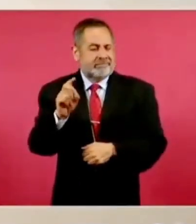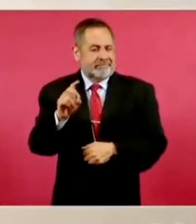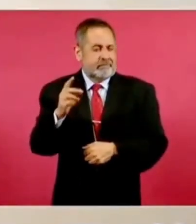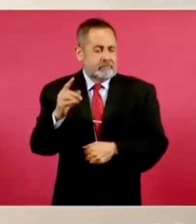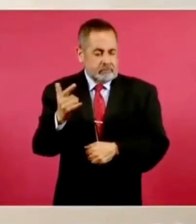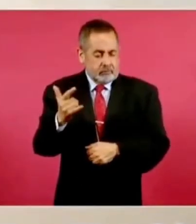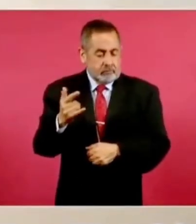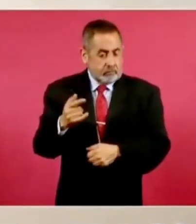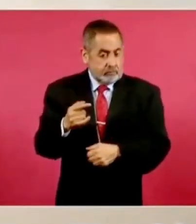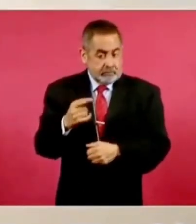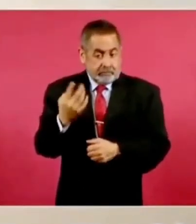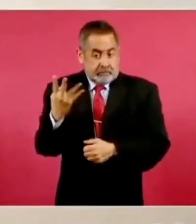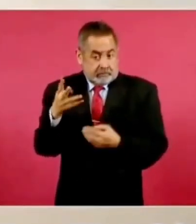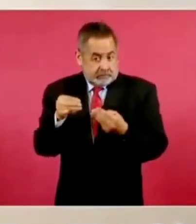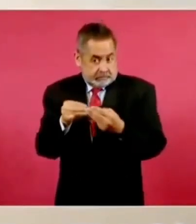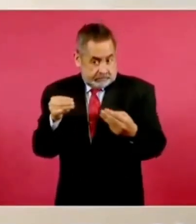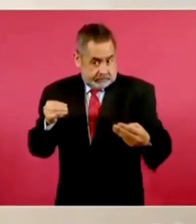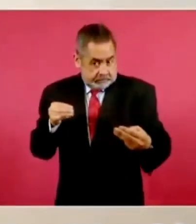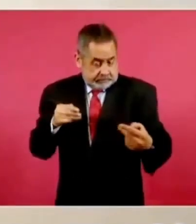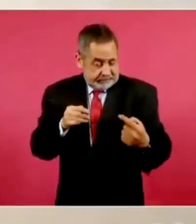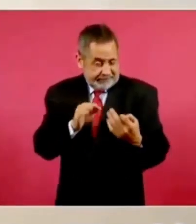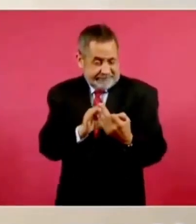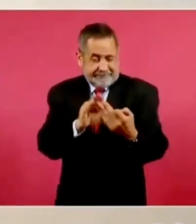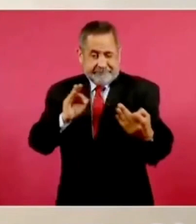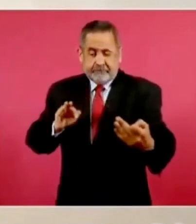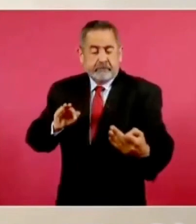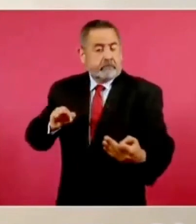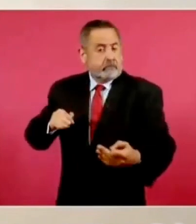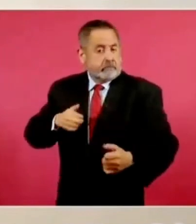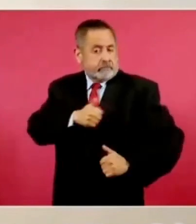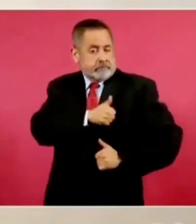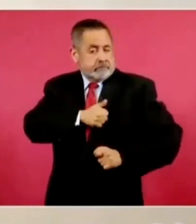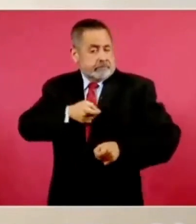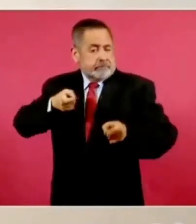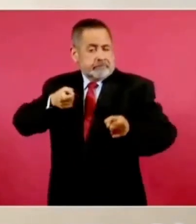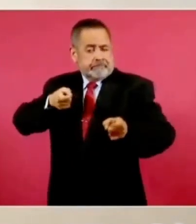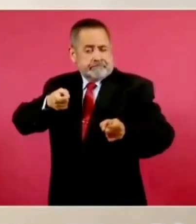distancia, los soldados temblaban.